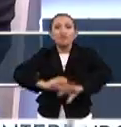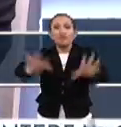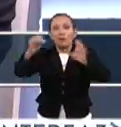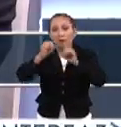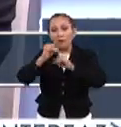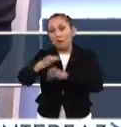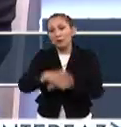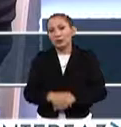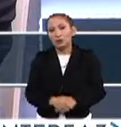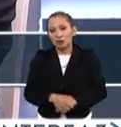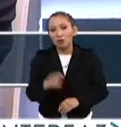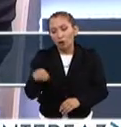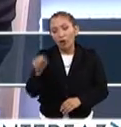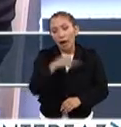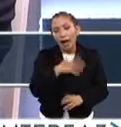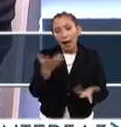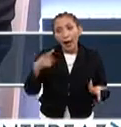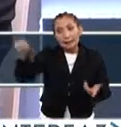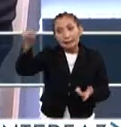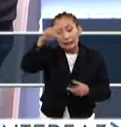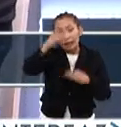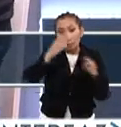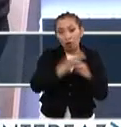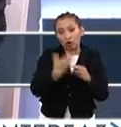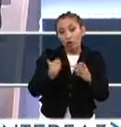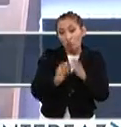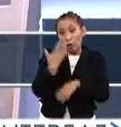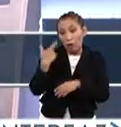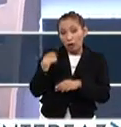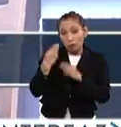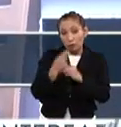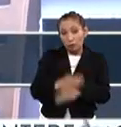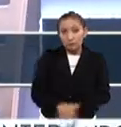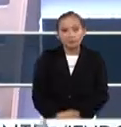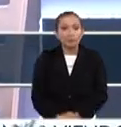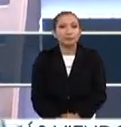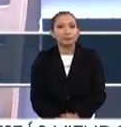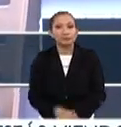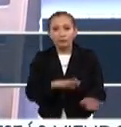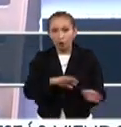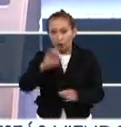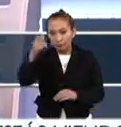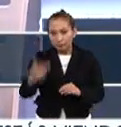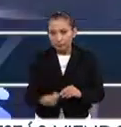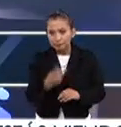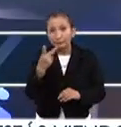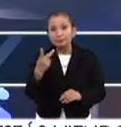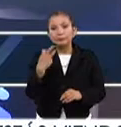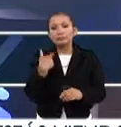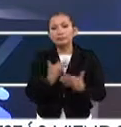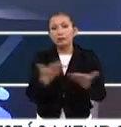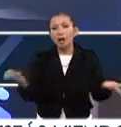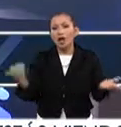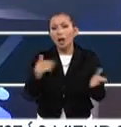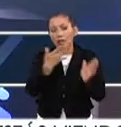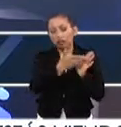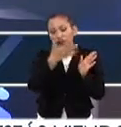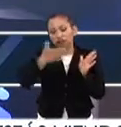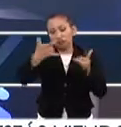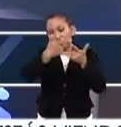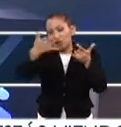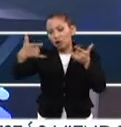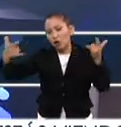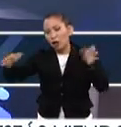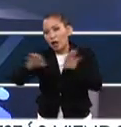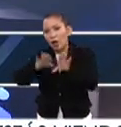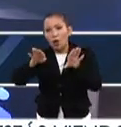de información que está impactando en el país y en el mundo. Claro, mientras te hago la siguiente pregunta, Alejandro, vamos a poner un cronograma precisamente